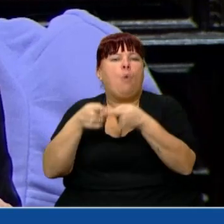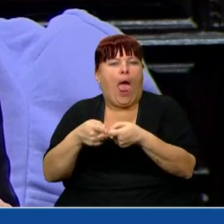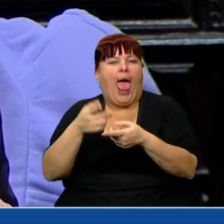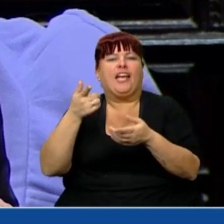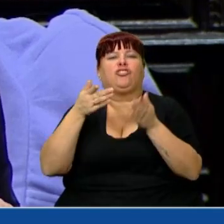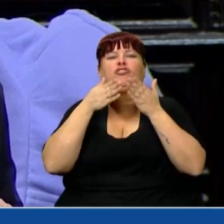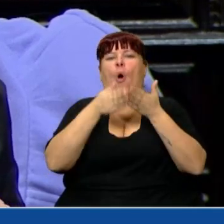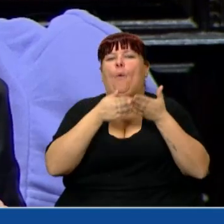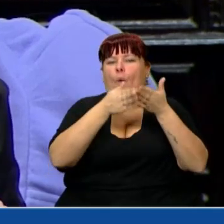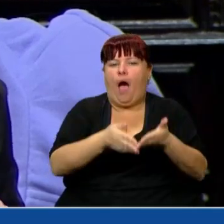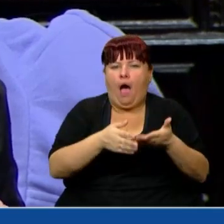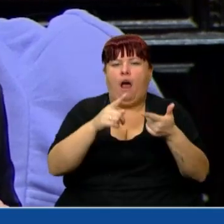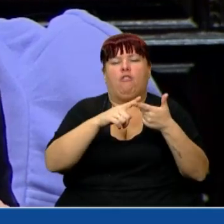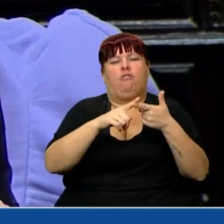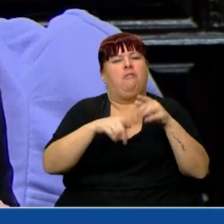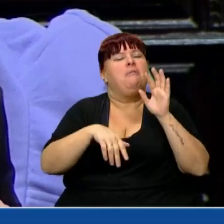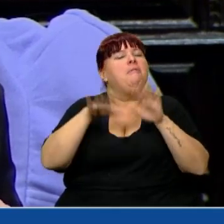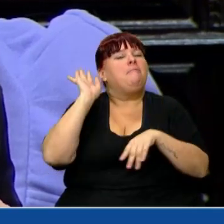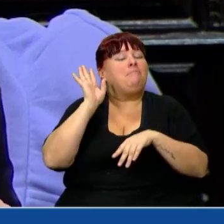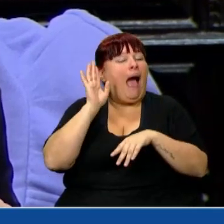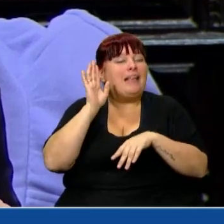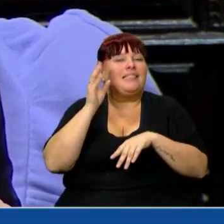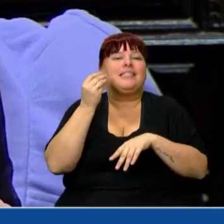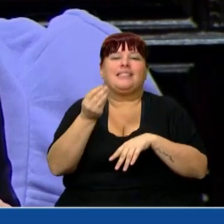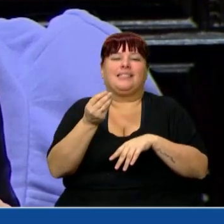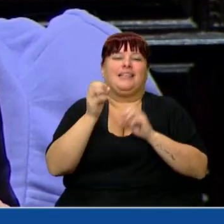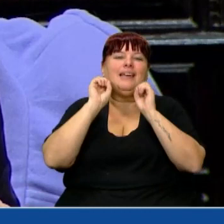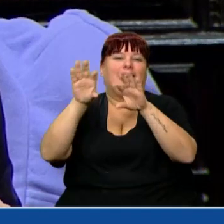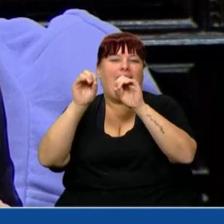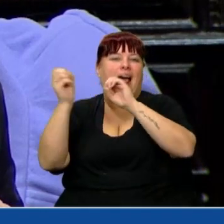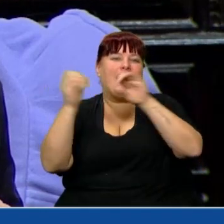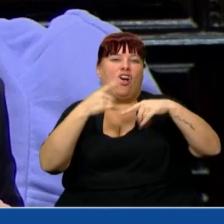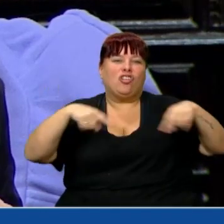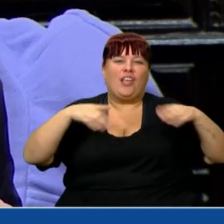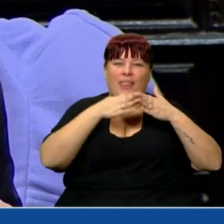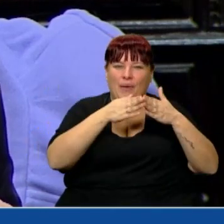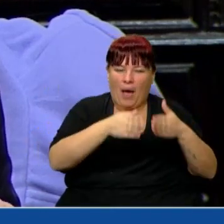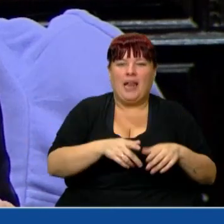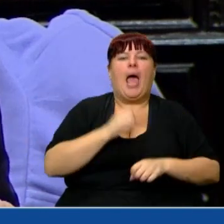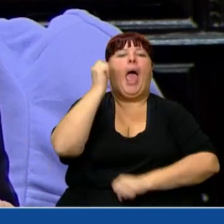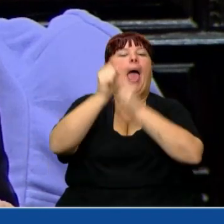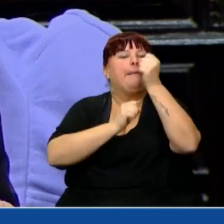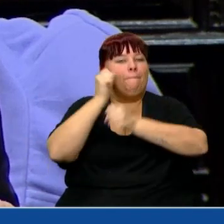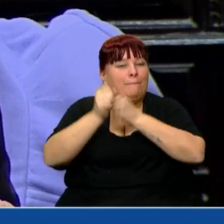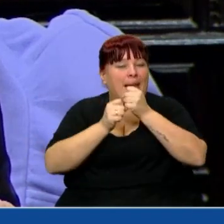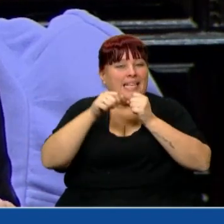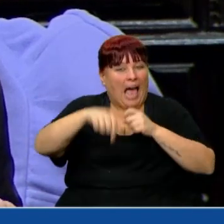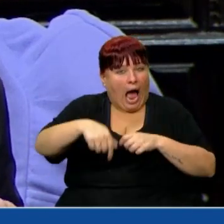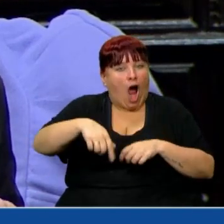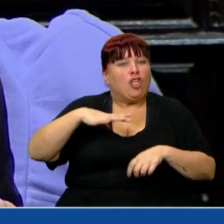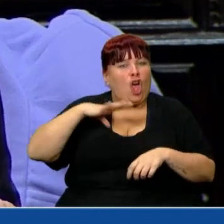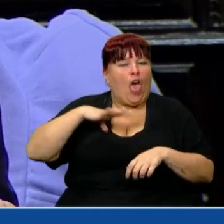portuaria, marítima, más que nada y sobre todo carga-descarga de navíos, empresas de hoy